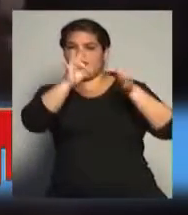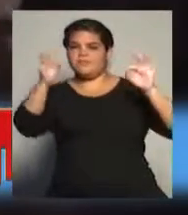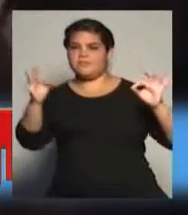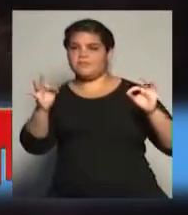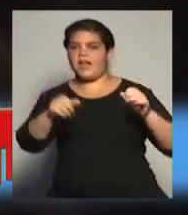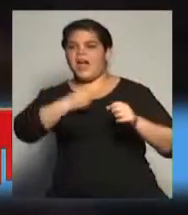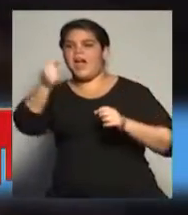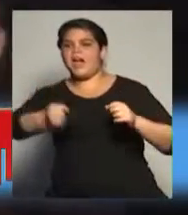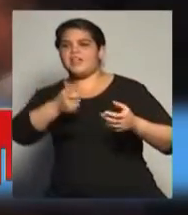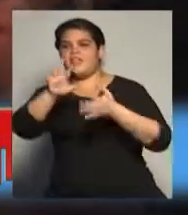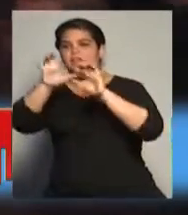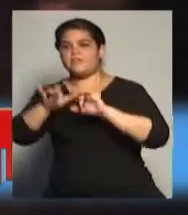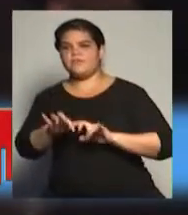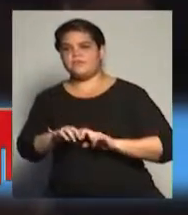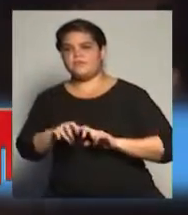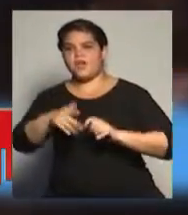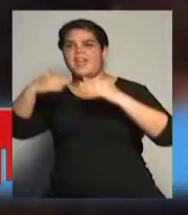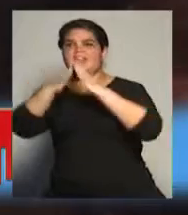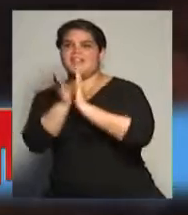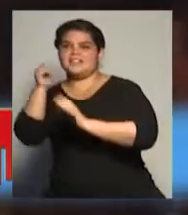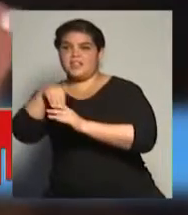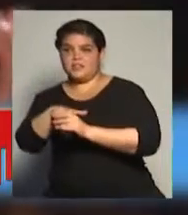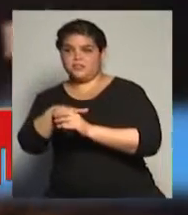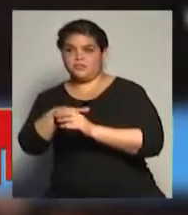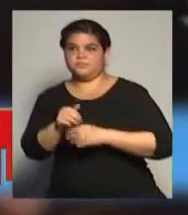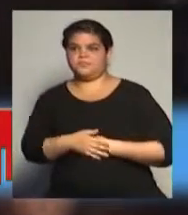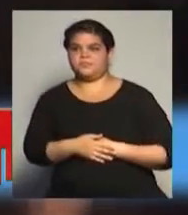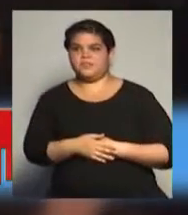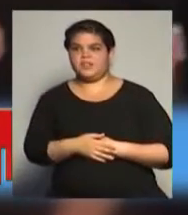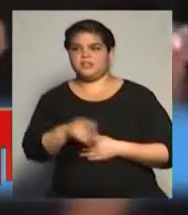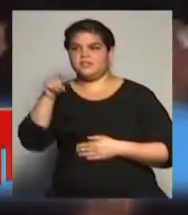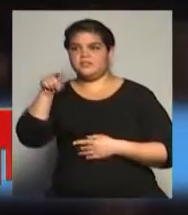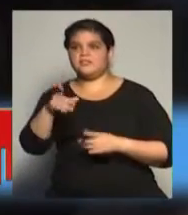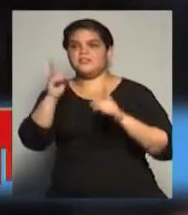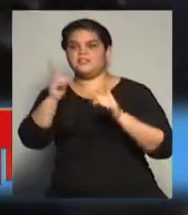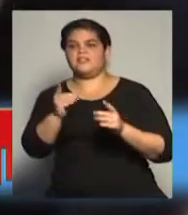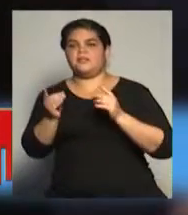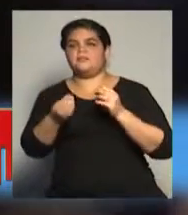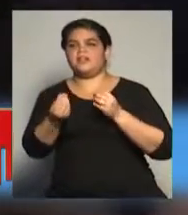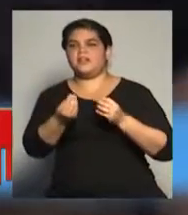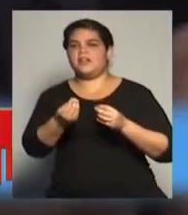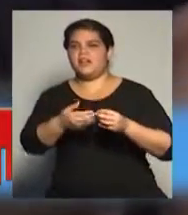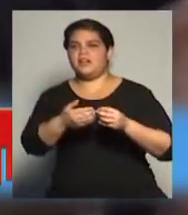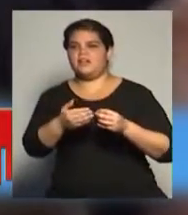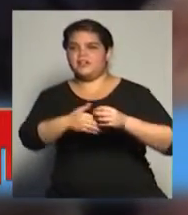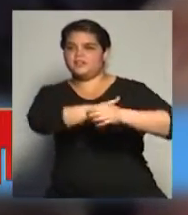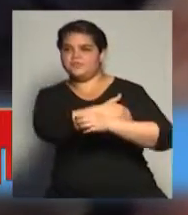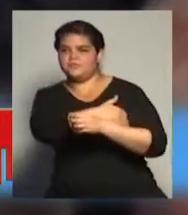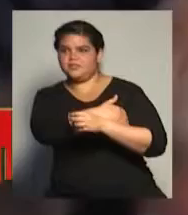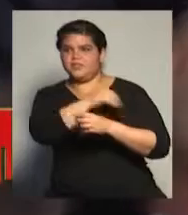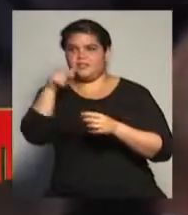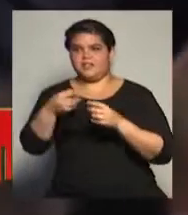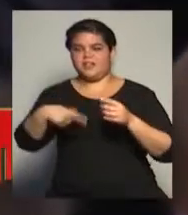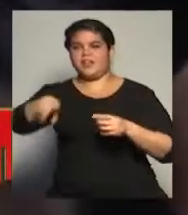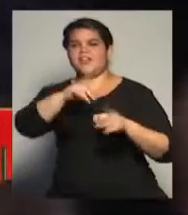los documentos doctrinales, que también son un éxito, como en la exhortación evangélica,